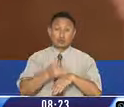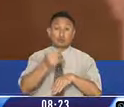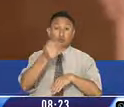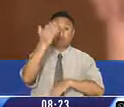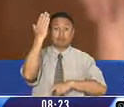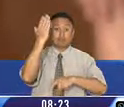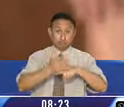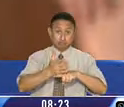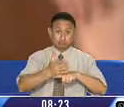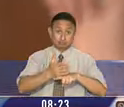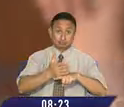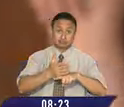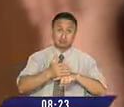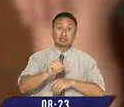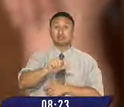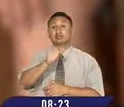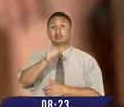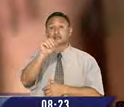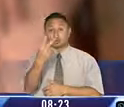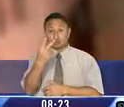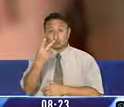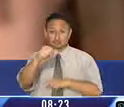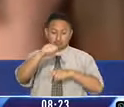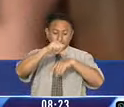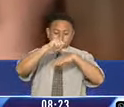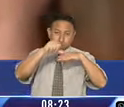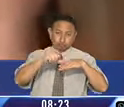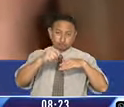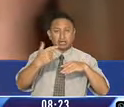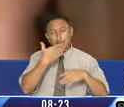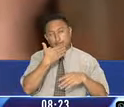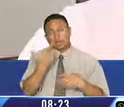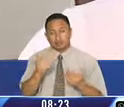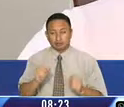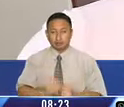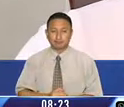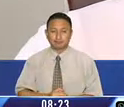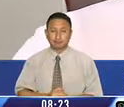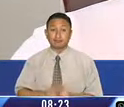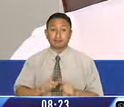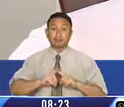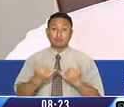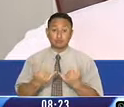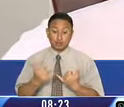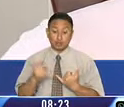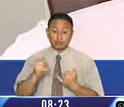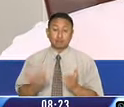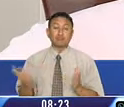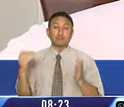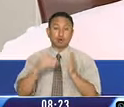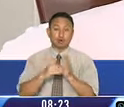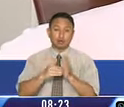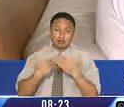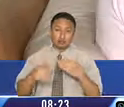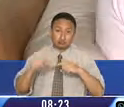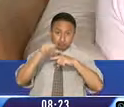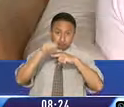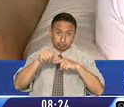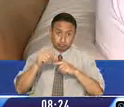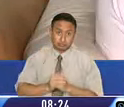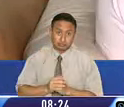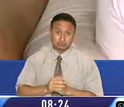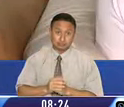fue intervenido por segunda ocasión, donde las cosas salieron aún mejor. Pero hoy necesita ser operado nuevamente. Sin embargo,